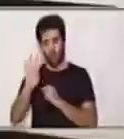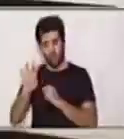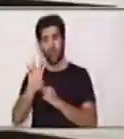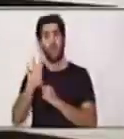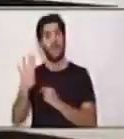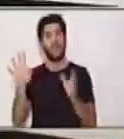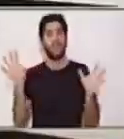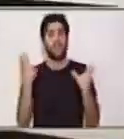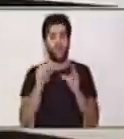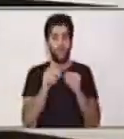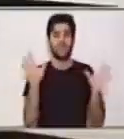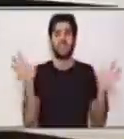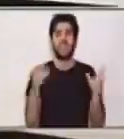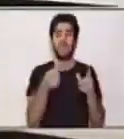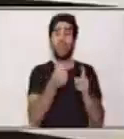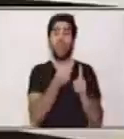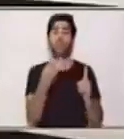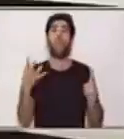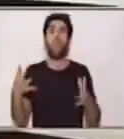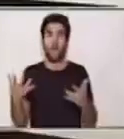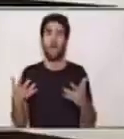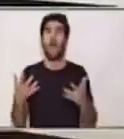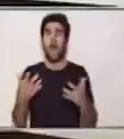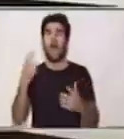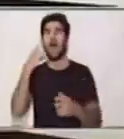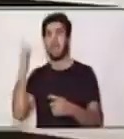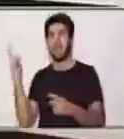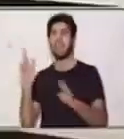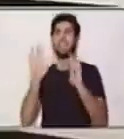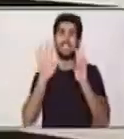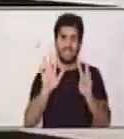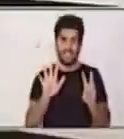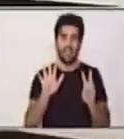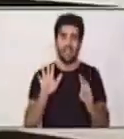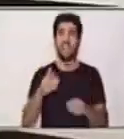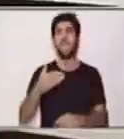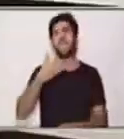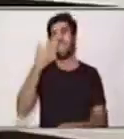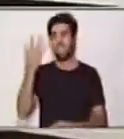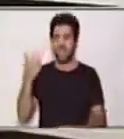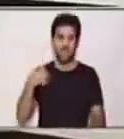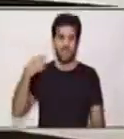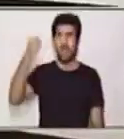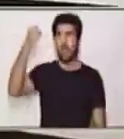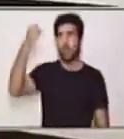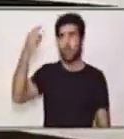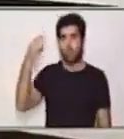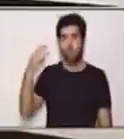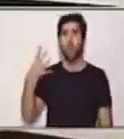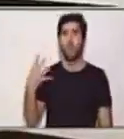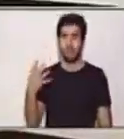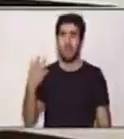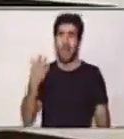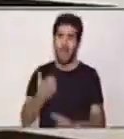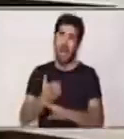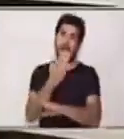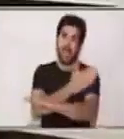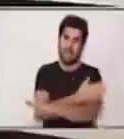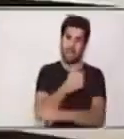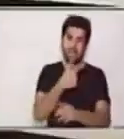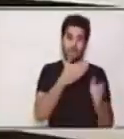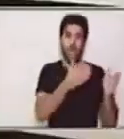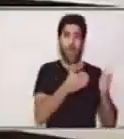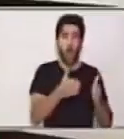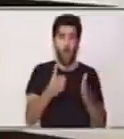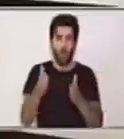Por eso es muy importante y facilita bastante el conteo de frecuencias el tener los datos